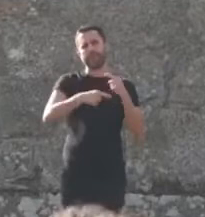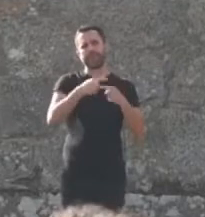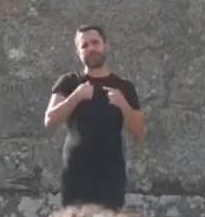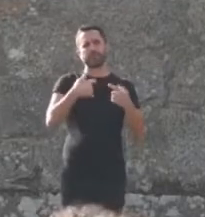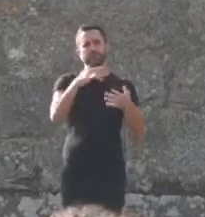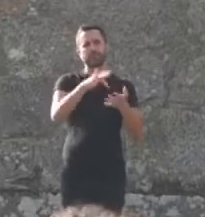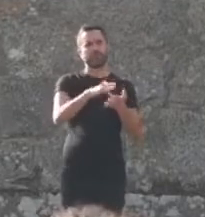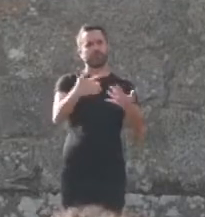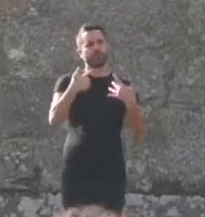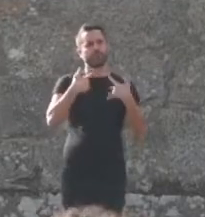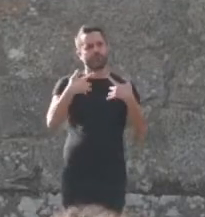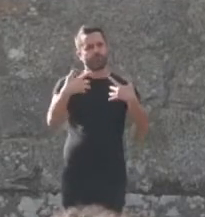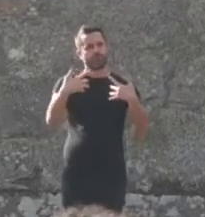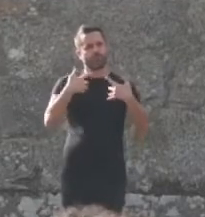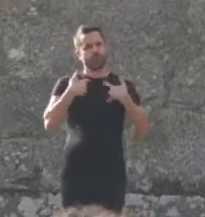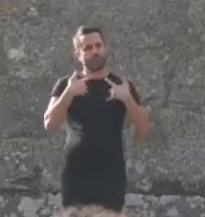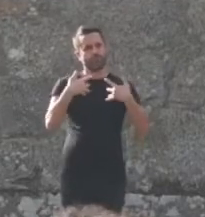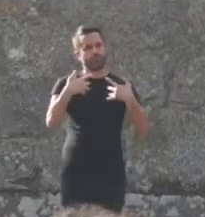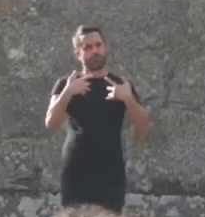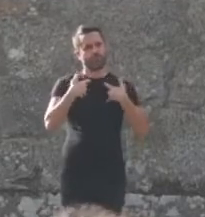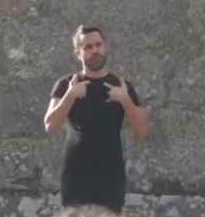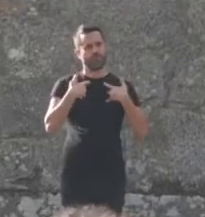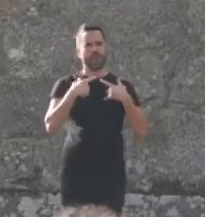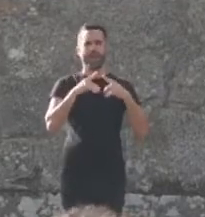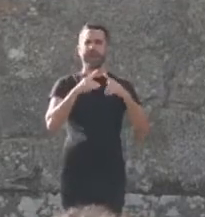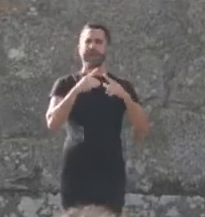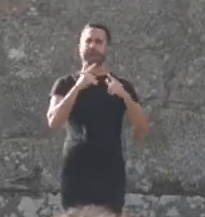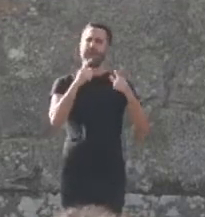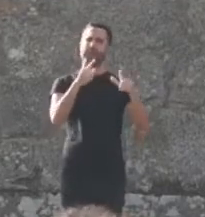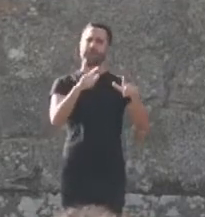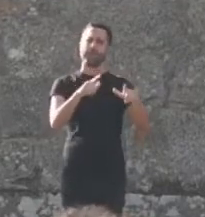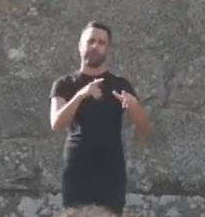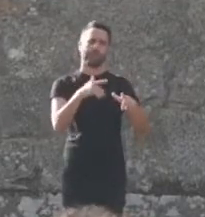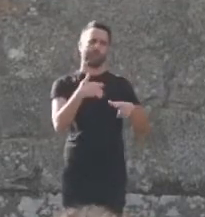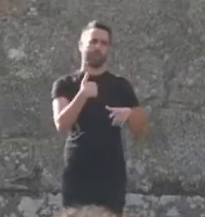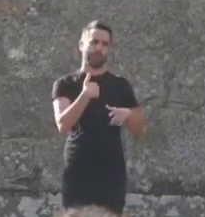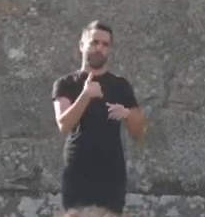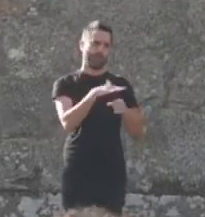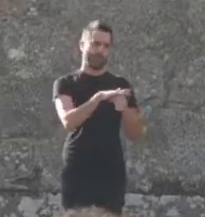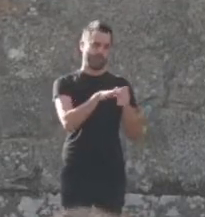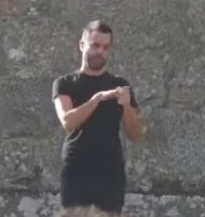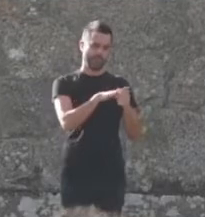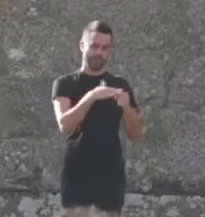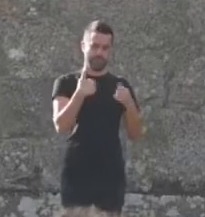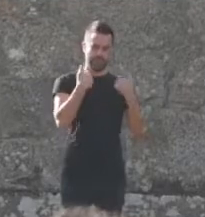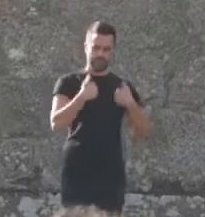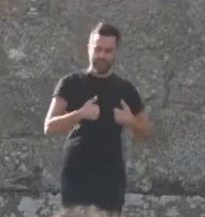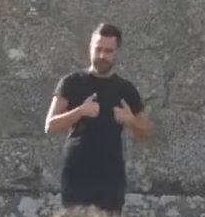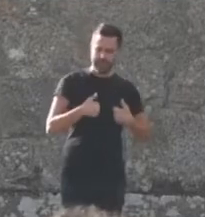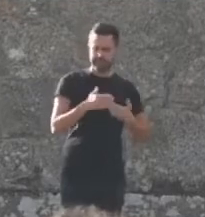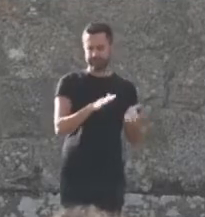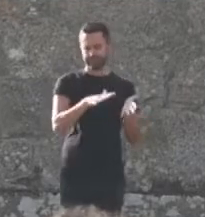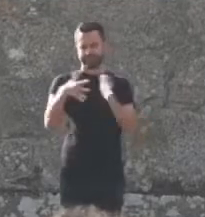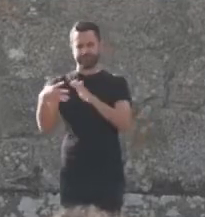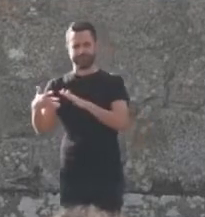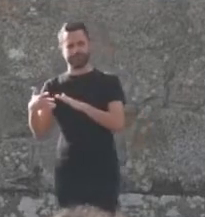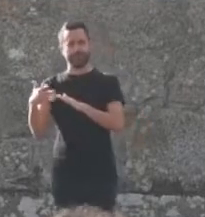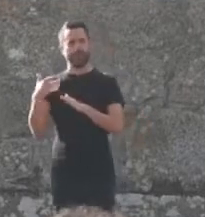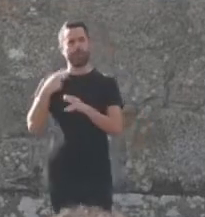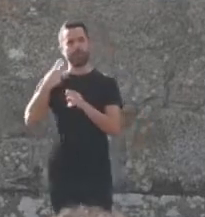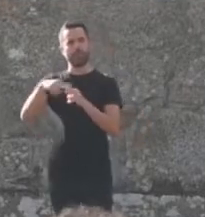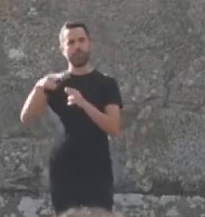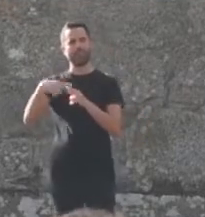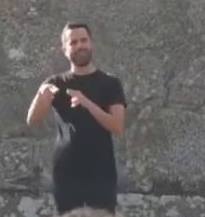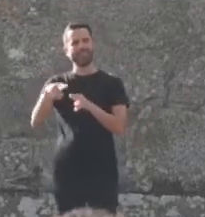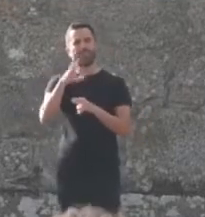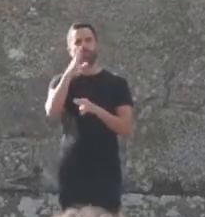E dese plano persoal, emocional, hai que pasar ao plano político, porque a memoria ten que servir sobre todo para